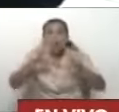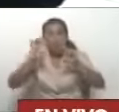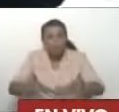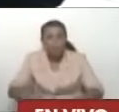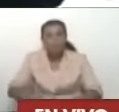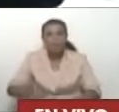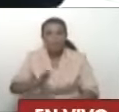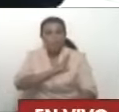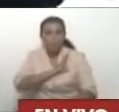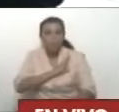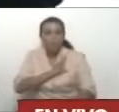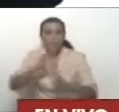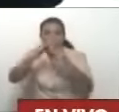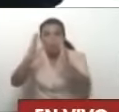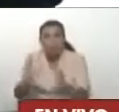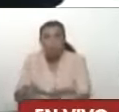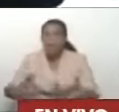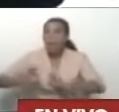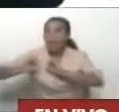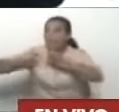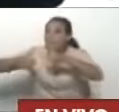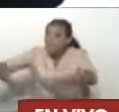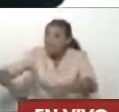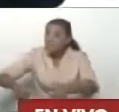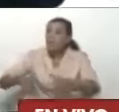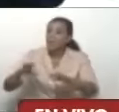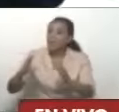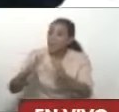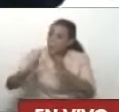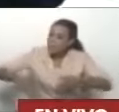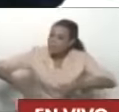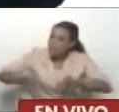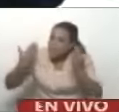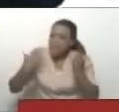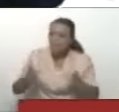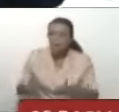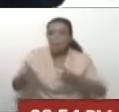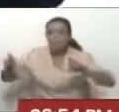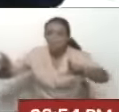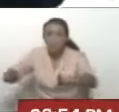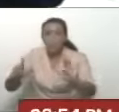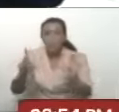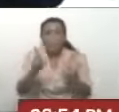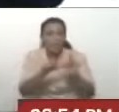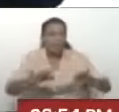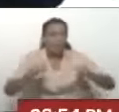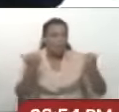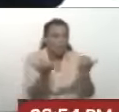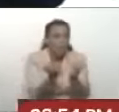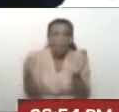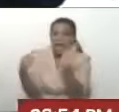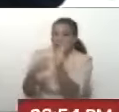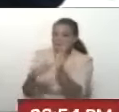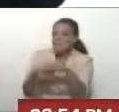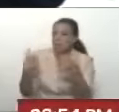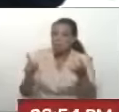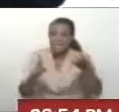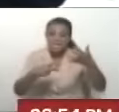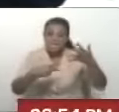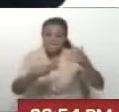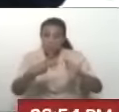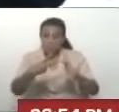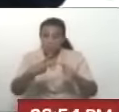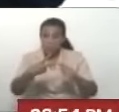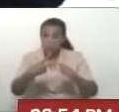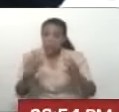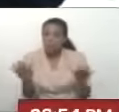la política que va dirigida a los jóvenes en materia de vivienda, de asignación de unidades habitacionales, de la política de alquiler. Y el segundo gran